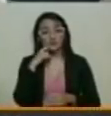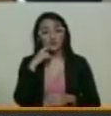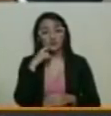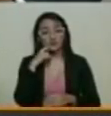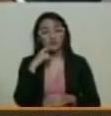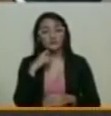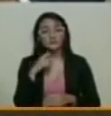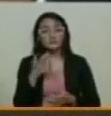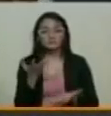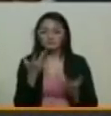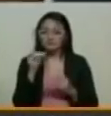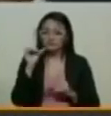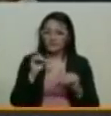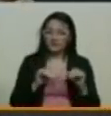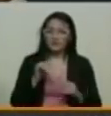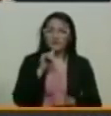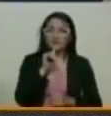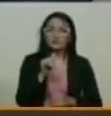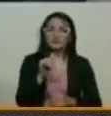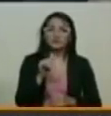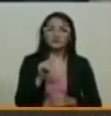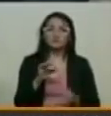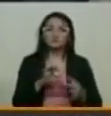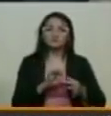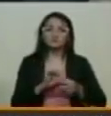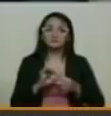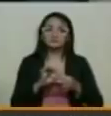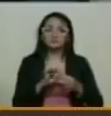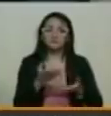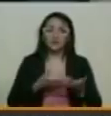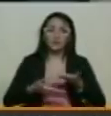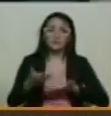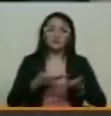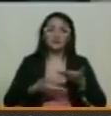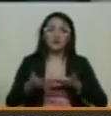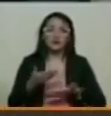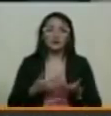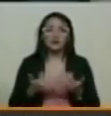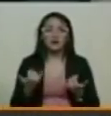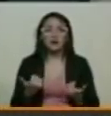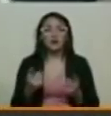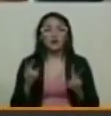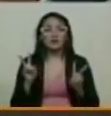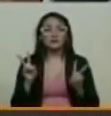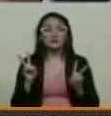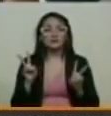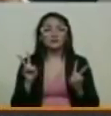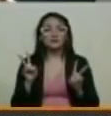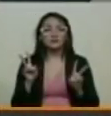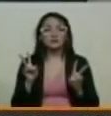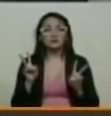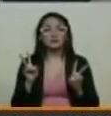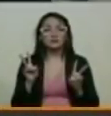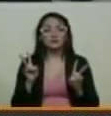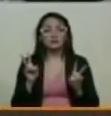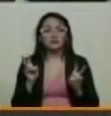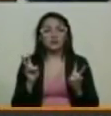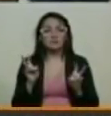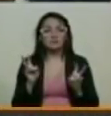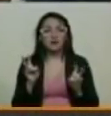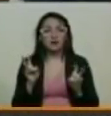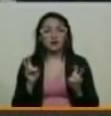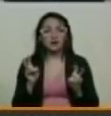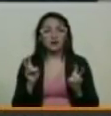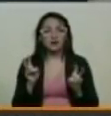para contarnos todos los detalles y afianzar esos lazos comerciales. Vamos ahora a materia que no le competen a Venezuela, pero que están dentro de